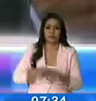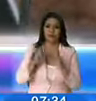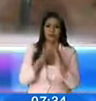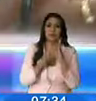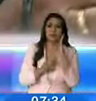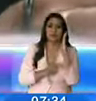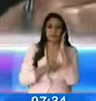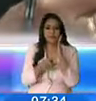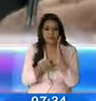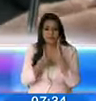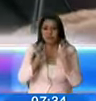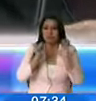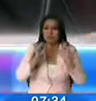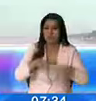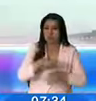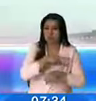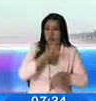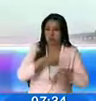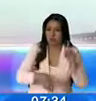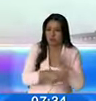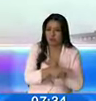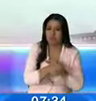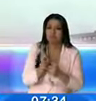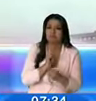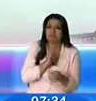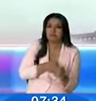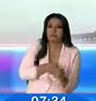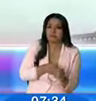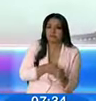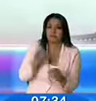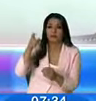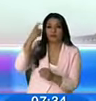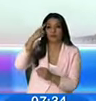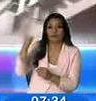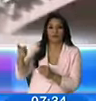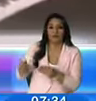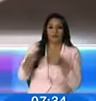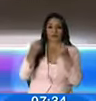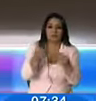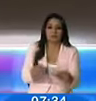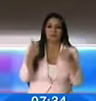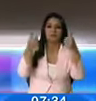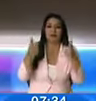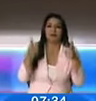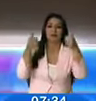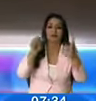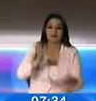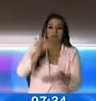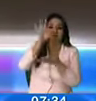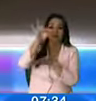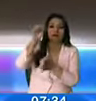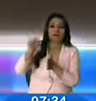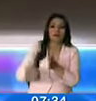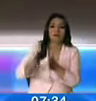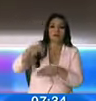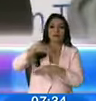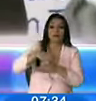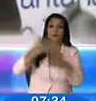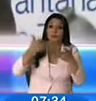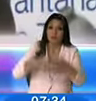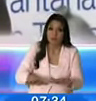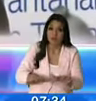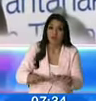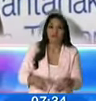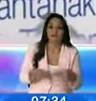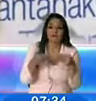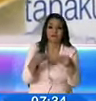de inhabilidades de los postulantes que forman parte de la terna enviada por el Ejecutivo para la designación del Procurador General del Estado, se da